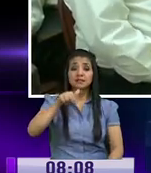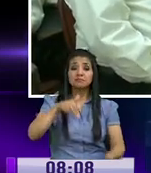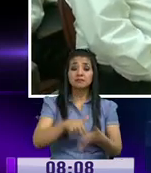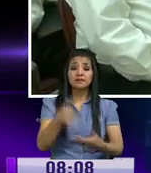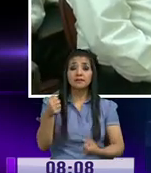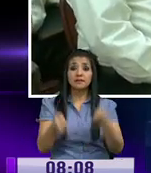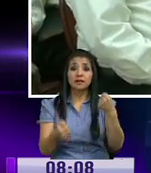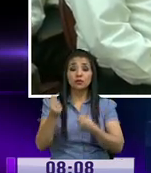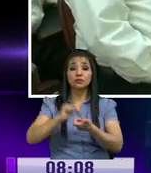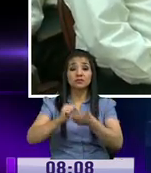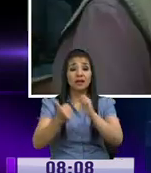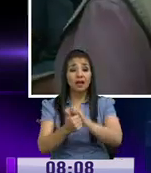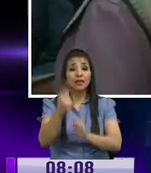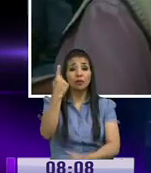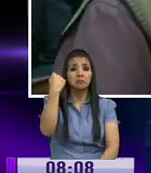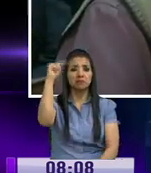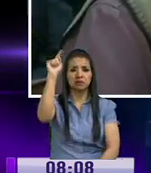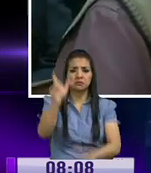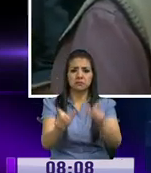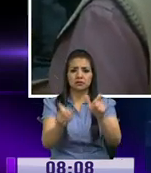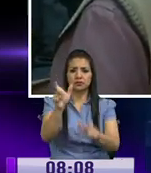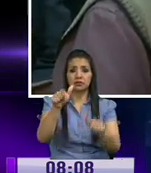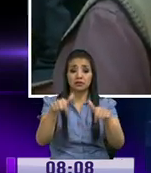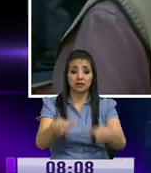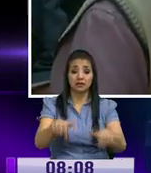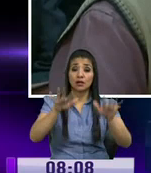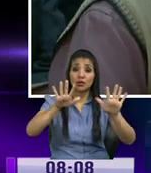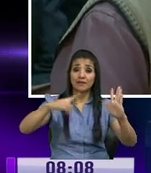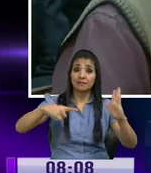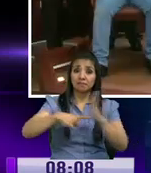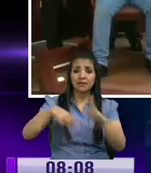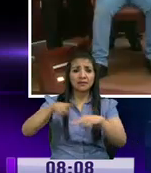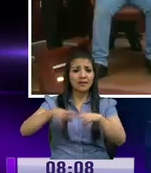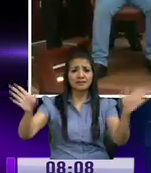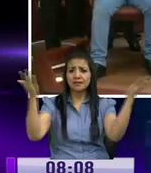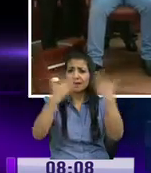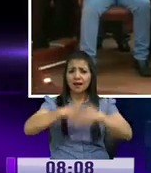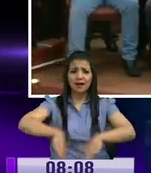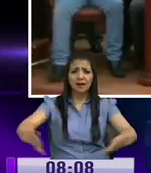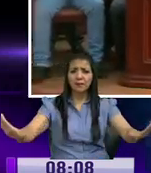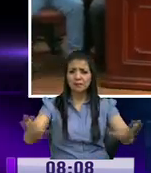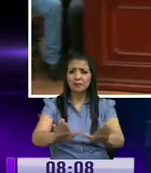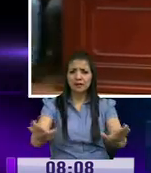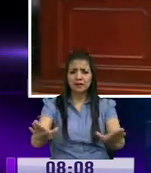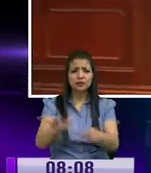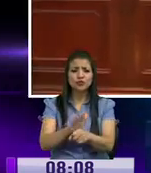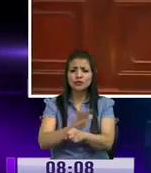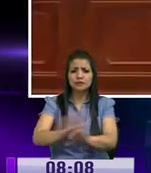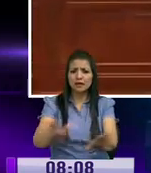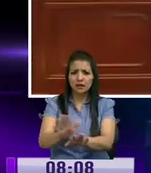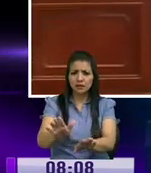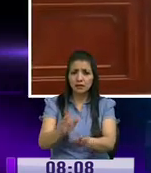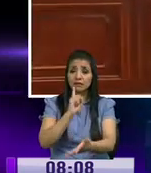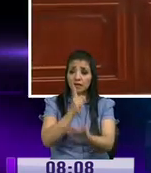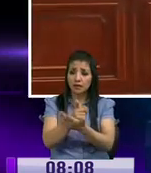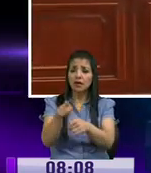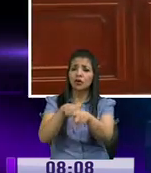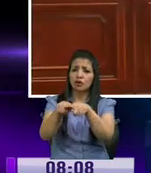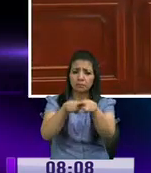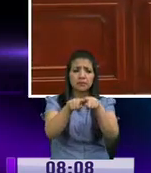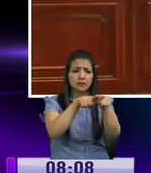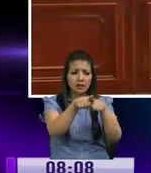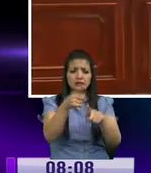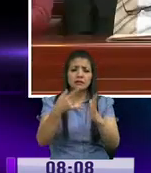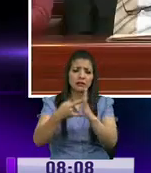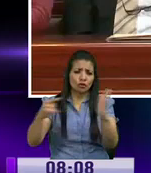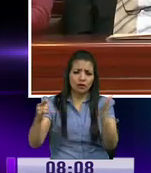por cada millón de habitantes. Aquí con 9.000 taxis es suficiente. No nos oponemos a las competencias de la